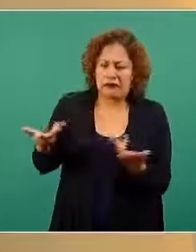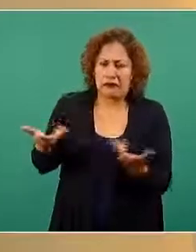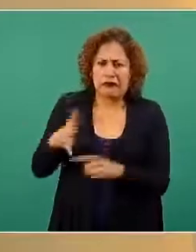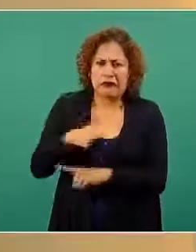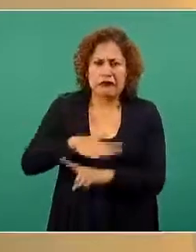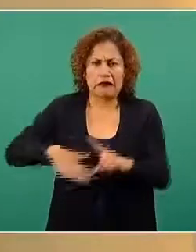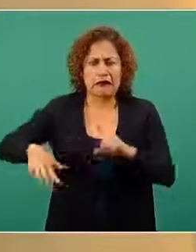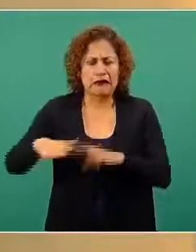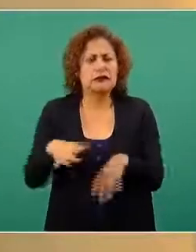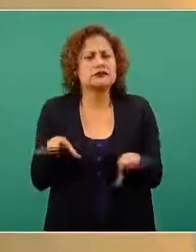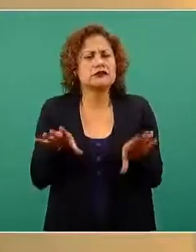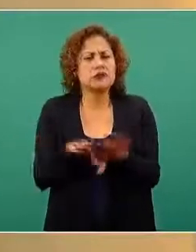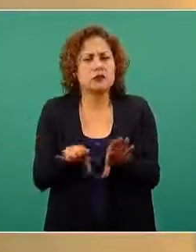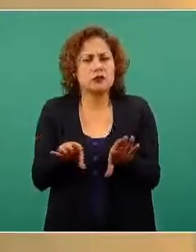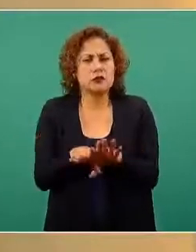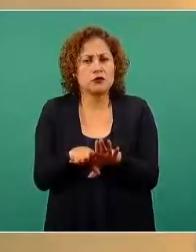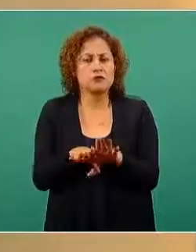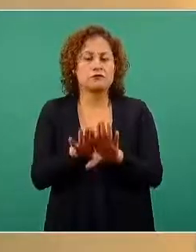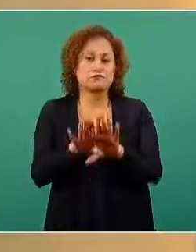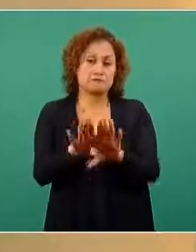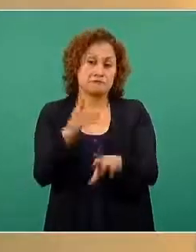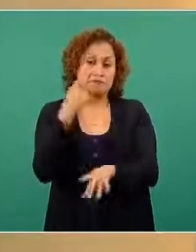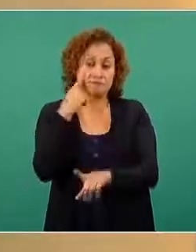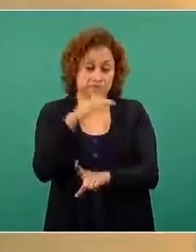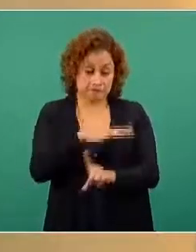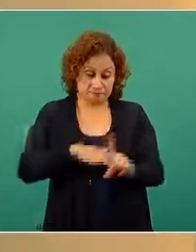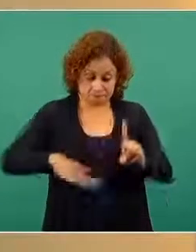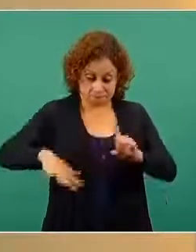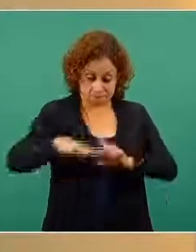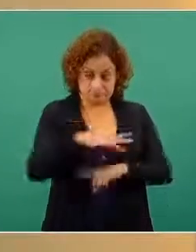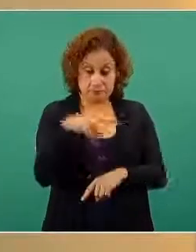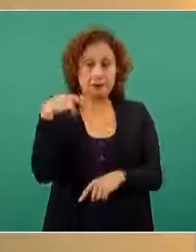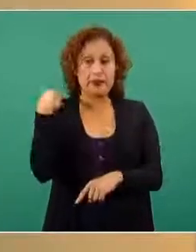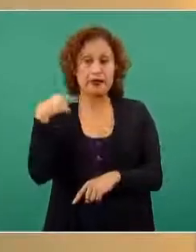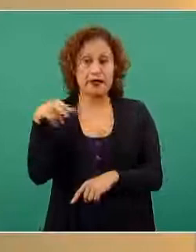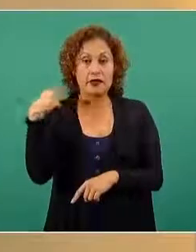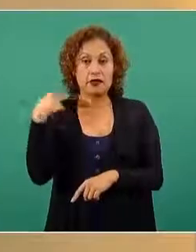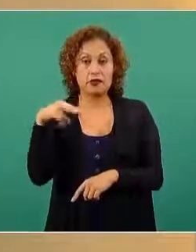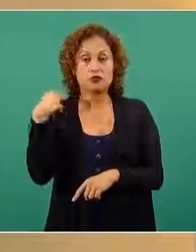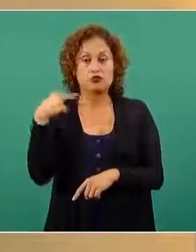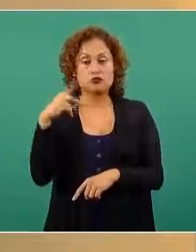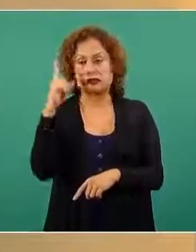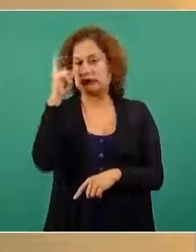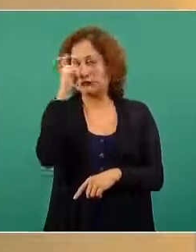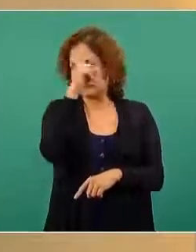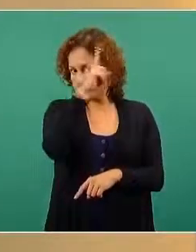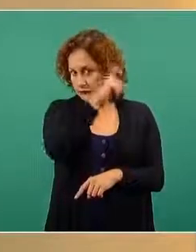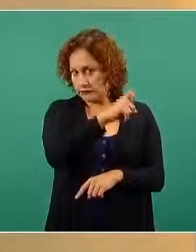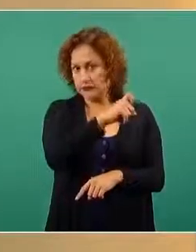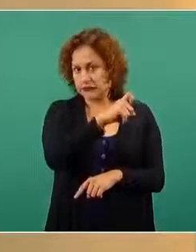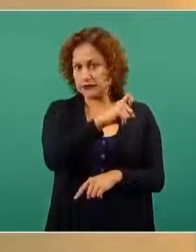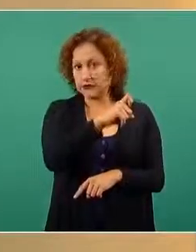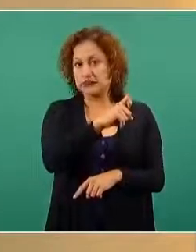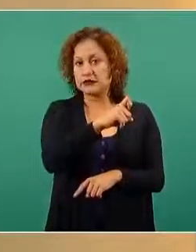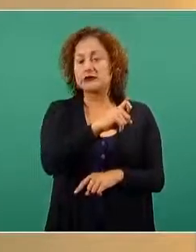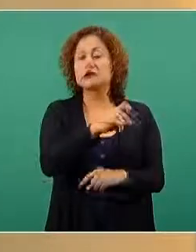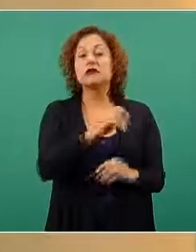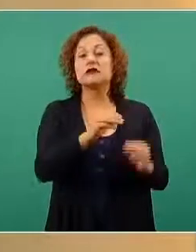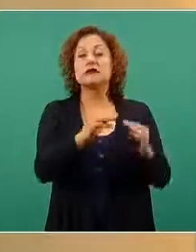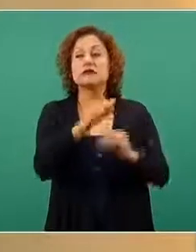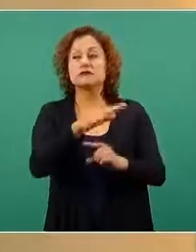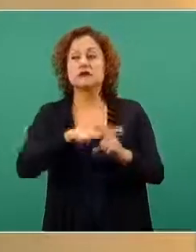pandemia? Un estado complejo en su orografía, en su